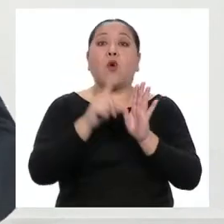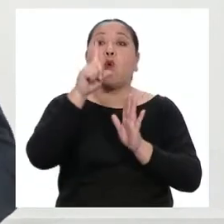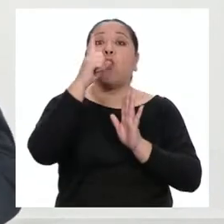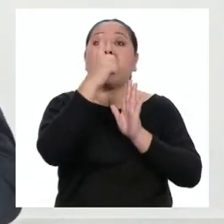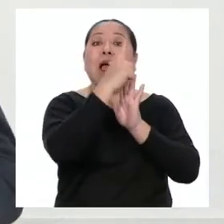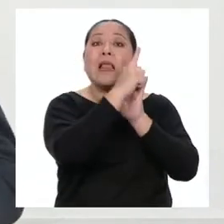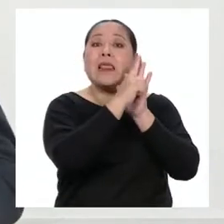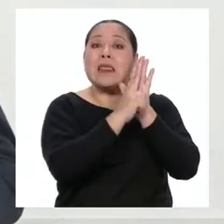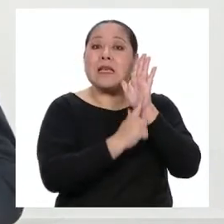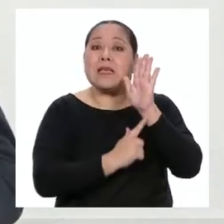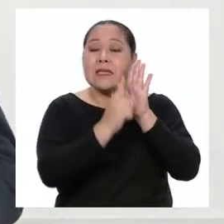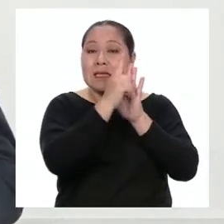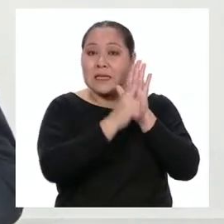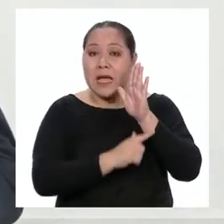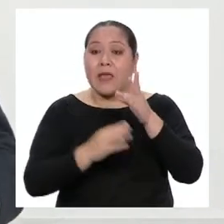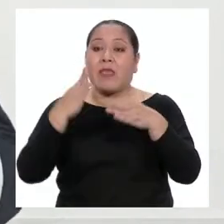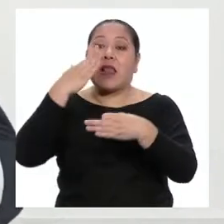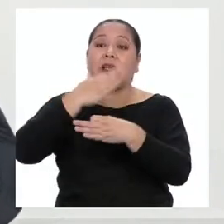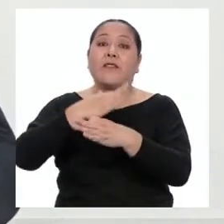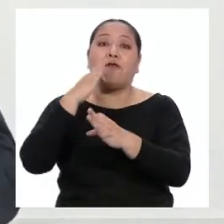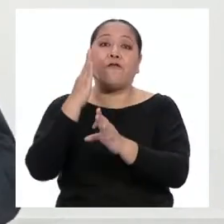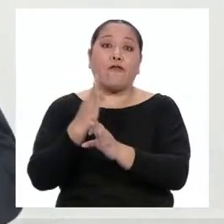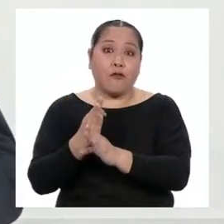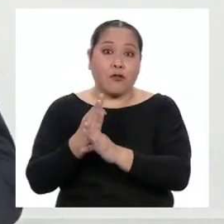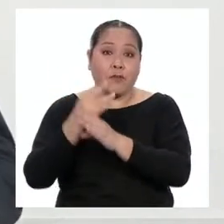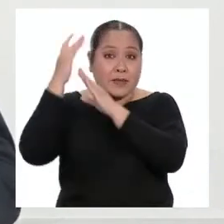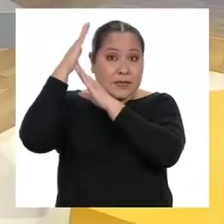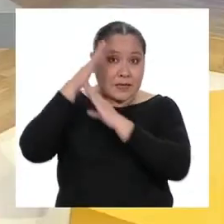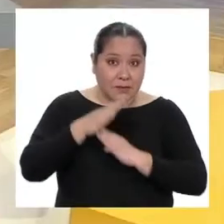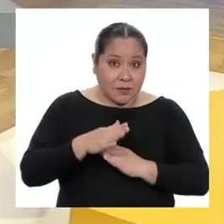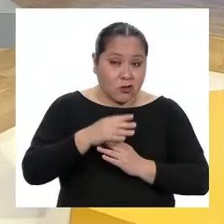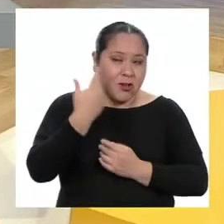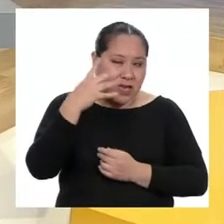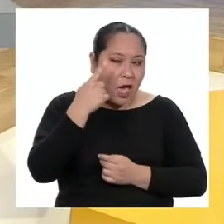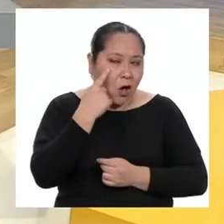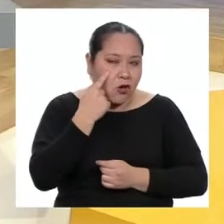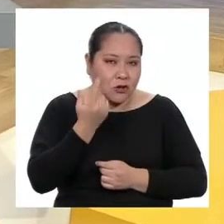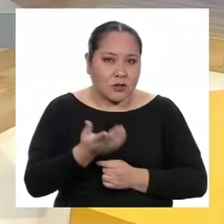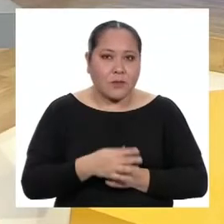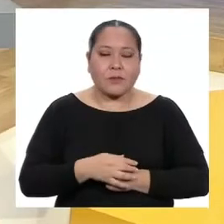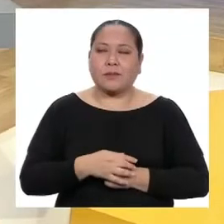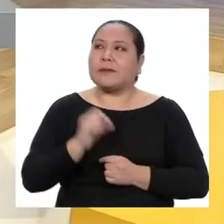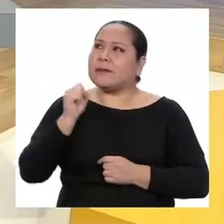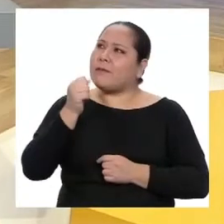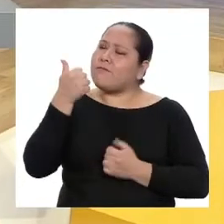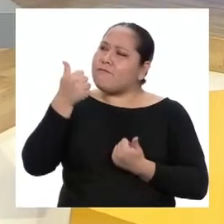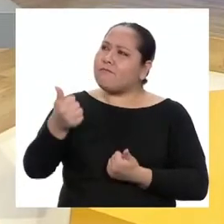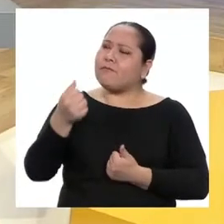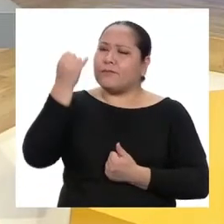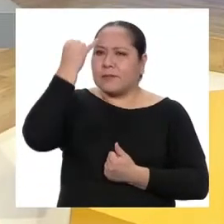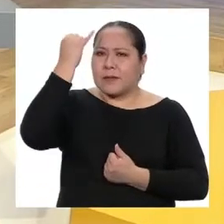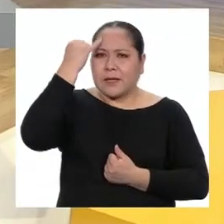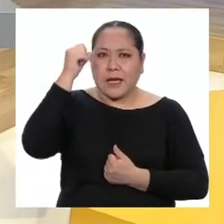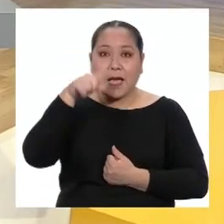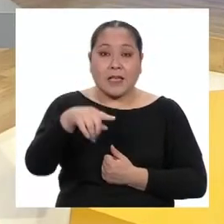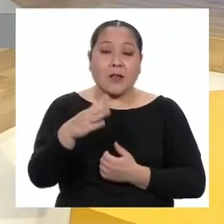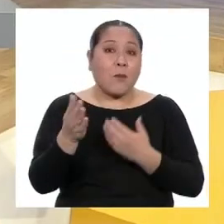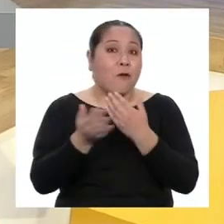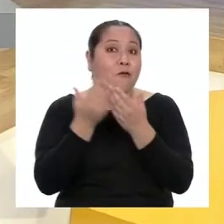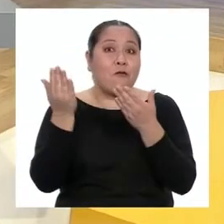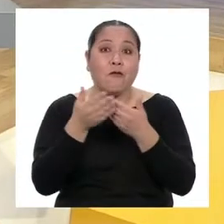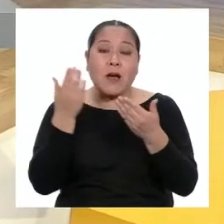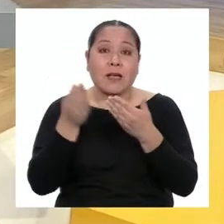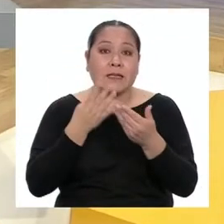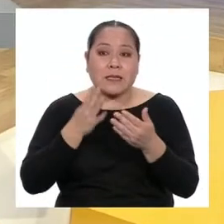lista con los motivos de discriminación más frecuentes? Muy buena idea, profesora Janet. Así será más